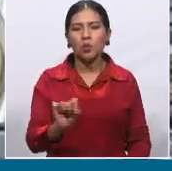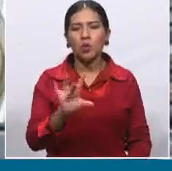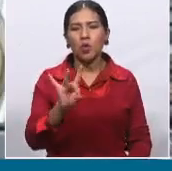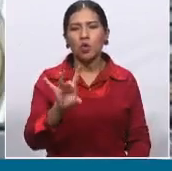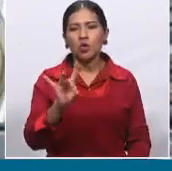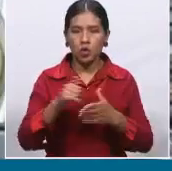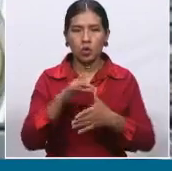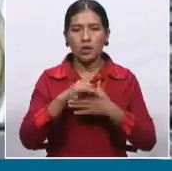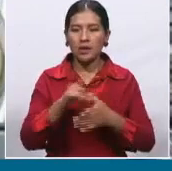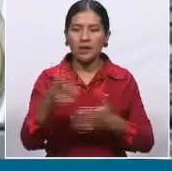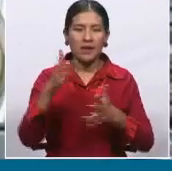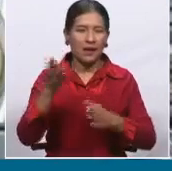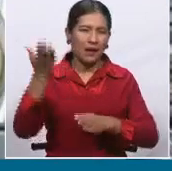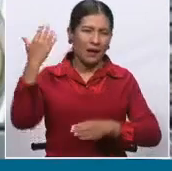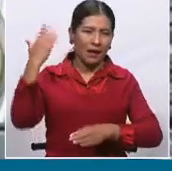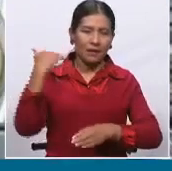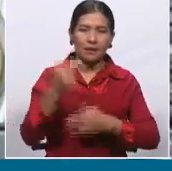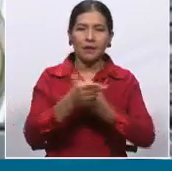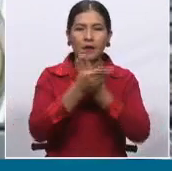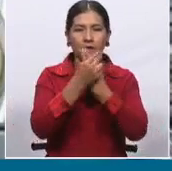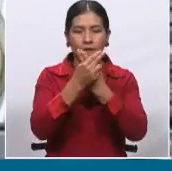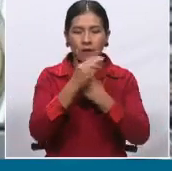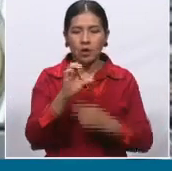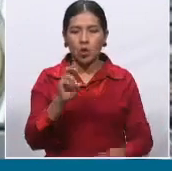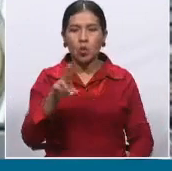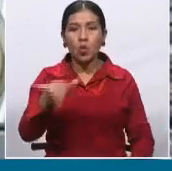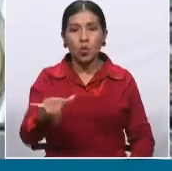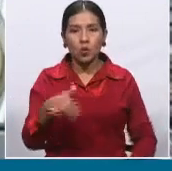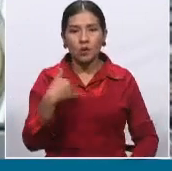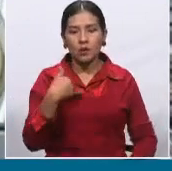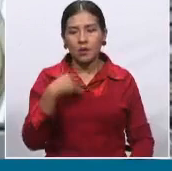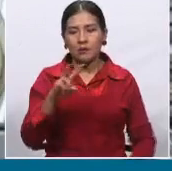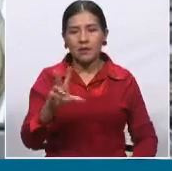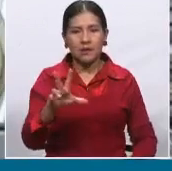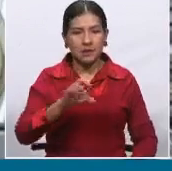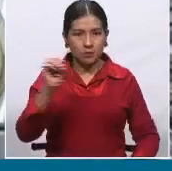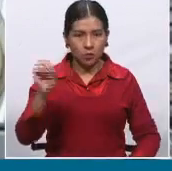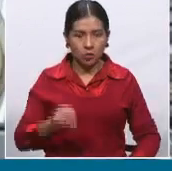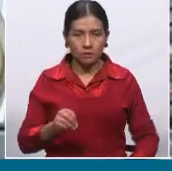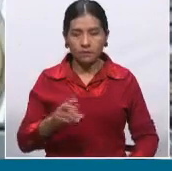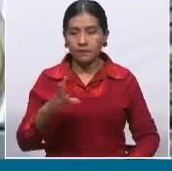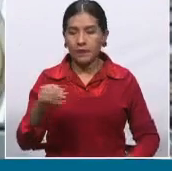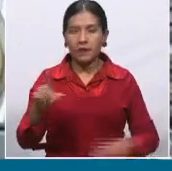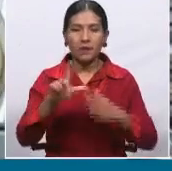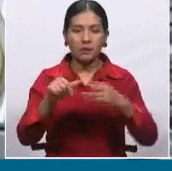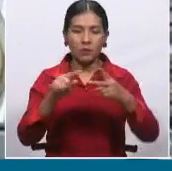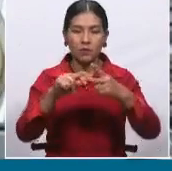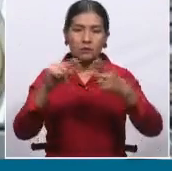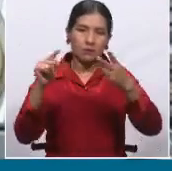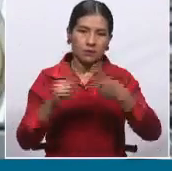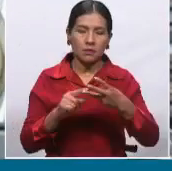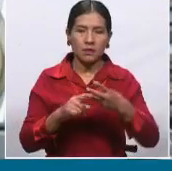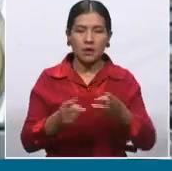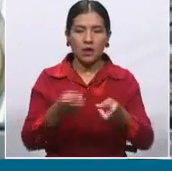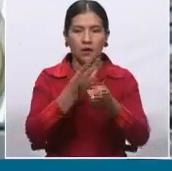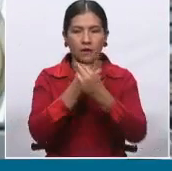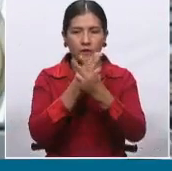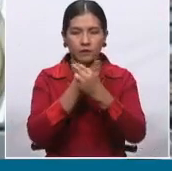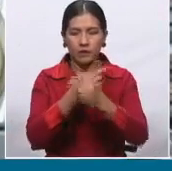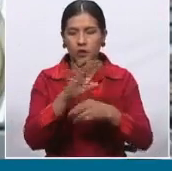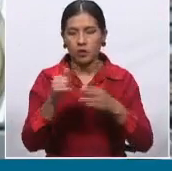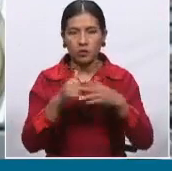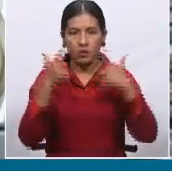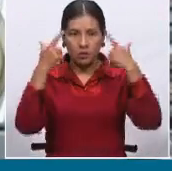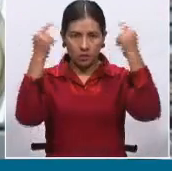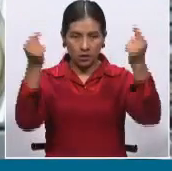24.8% de proteína, que tiene un poco más del 23%, y un poco más abajo está el conejo doméstico, y mucho